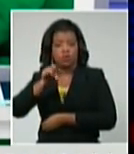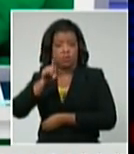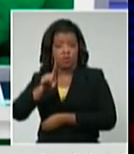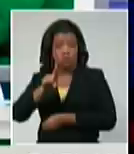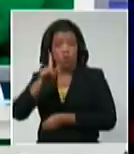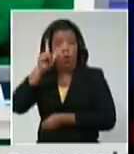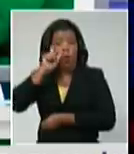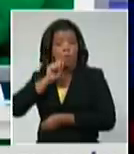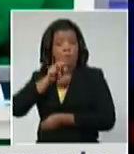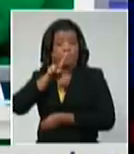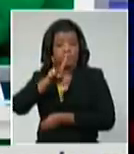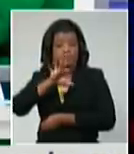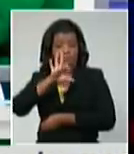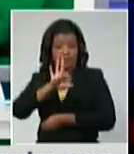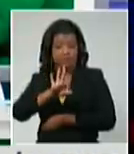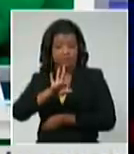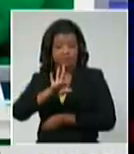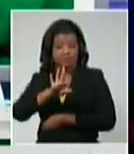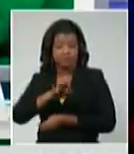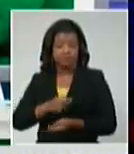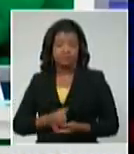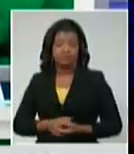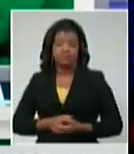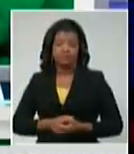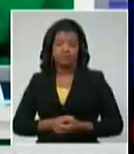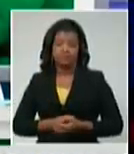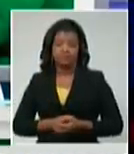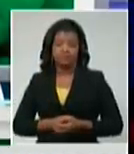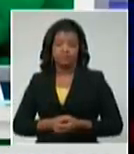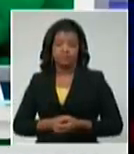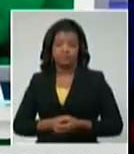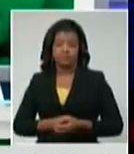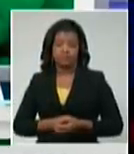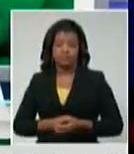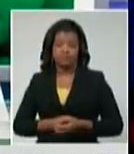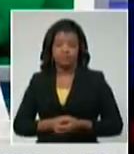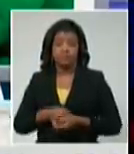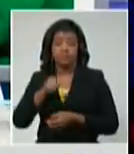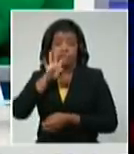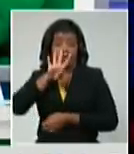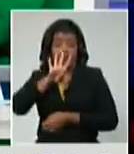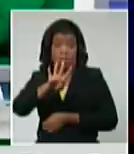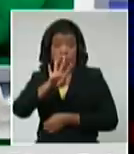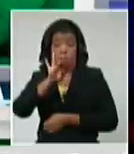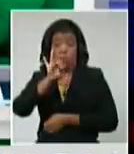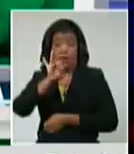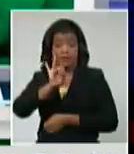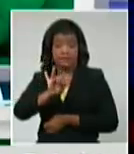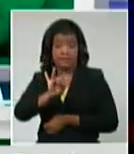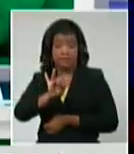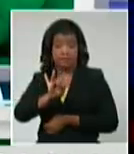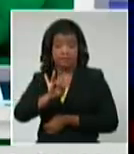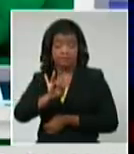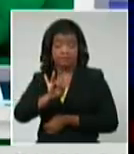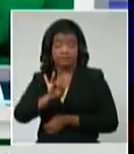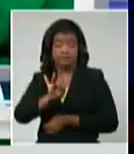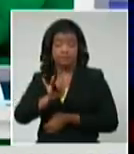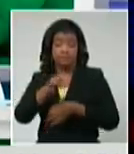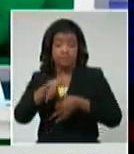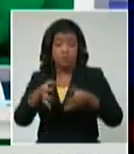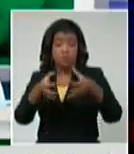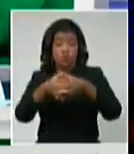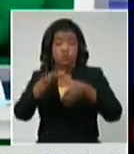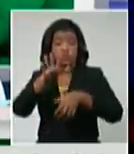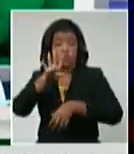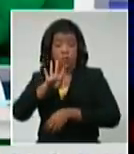28. Y 47 de los 54 casos diagnosticados ayer,